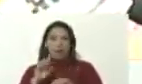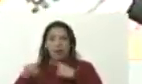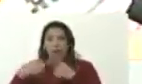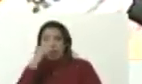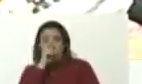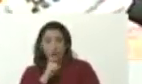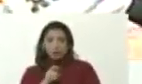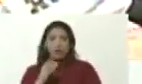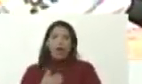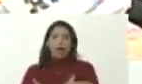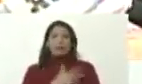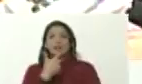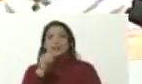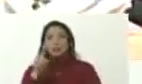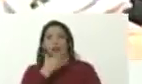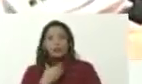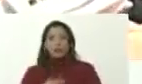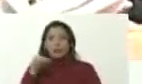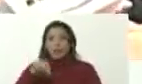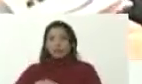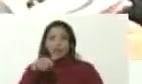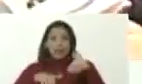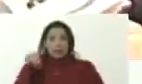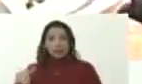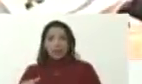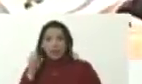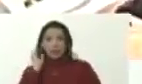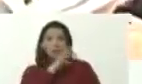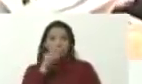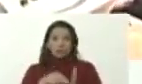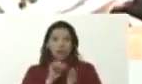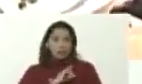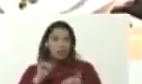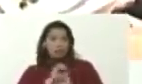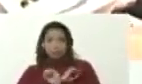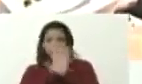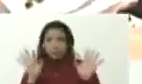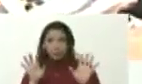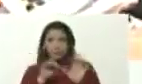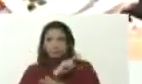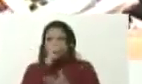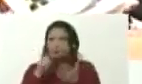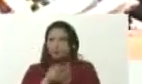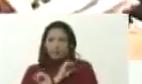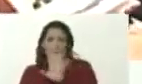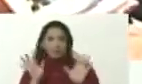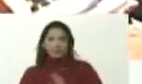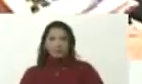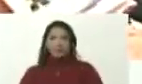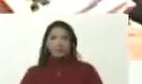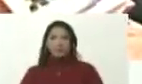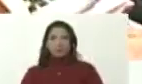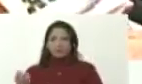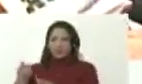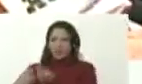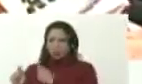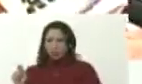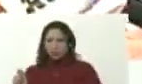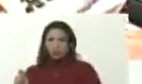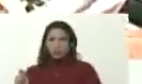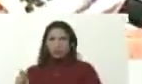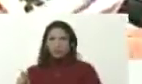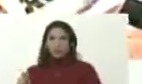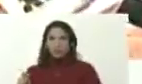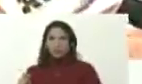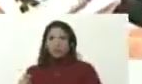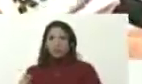viene, antes del 31 de diciembre, aquí va a haber elecciones a la Asamblea Nacional. Eso está muy claro, totalmente claro. Que las negociaciones, que por